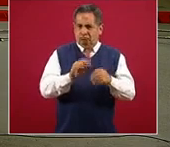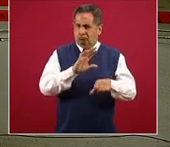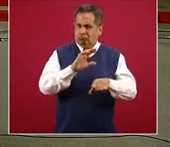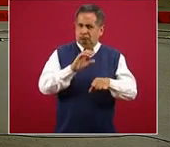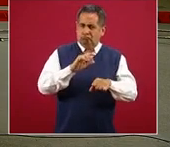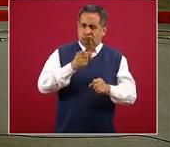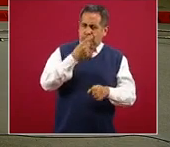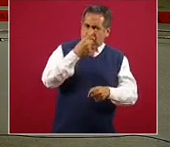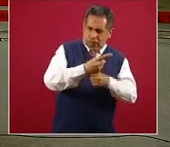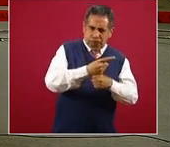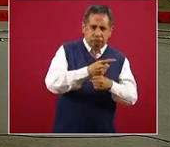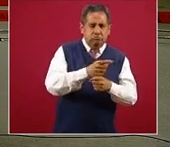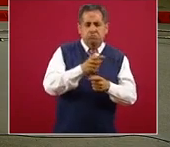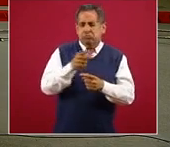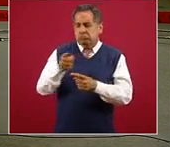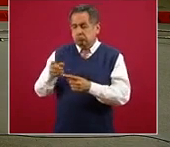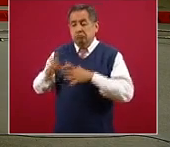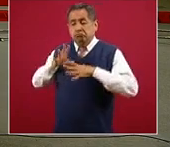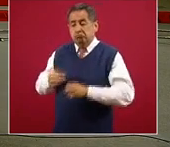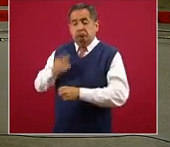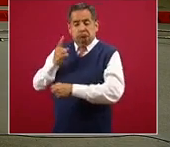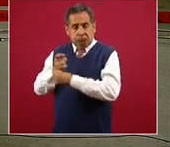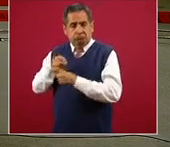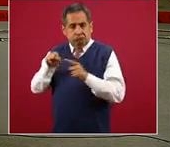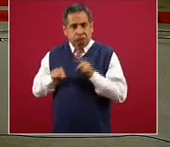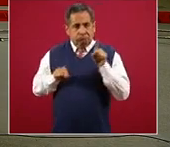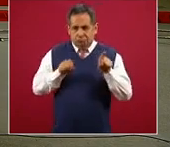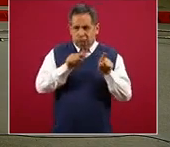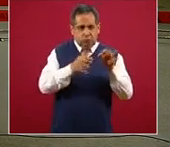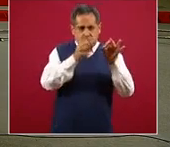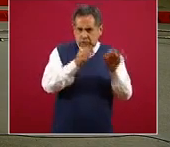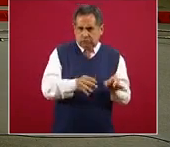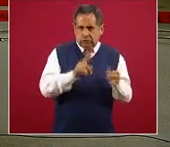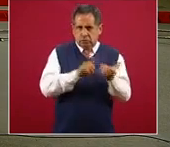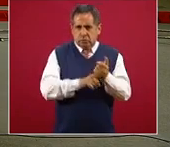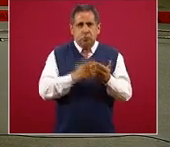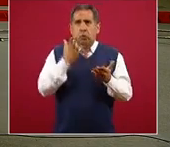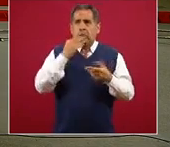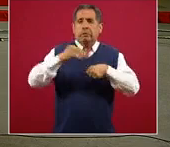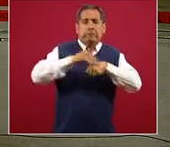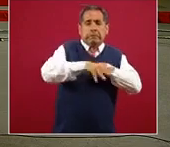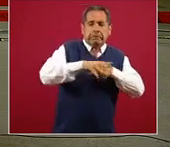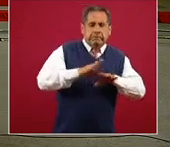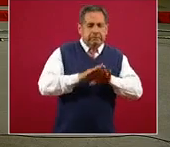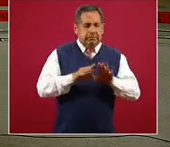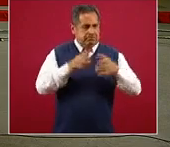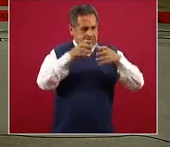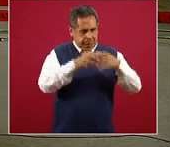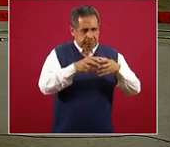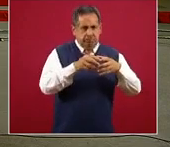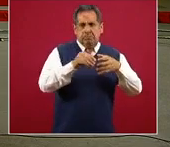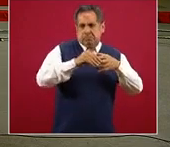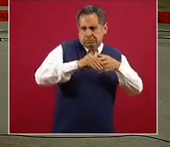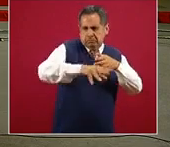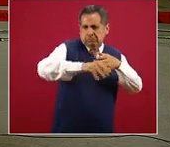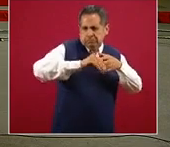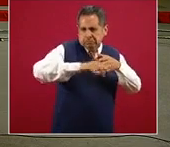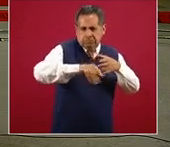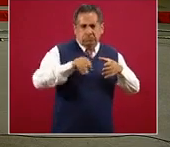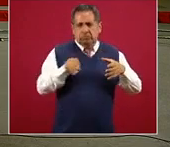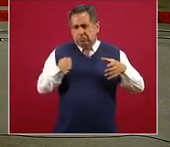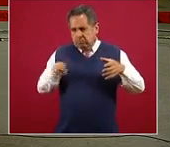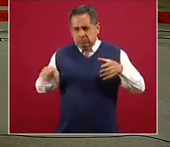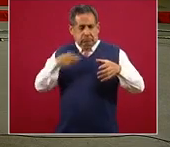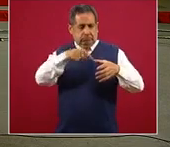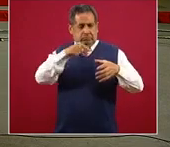ellos generaron un desarrollo original y de ahí se expandió a otras áreas del